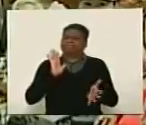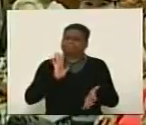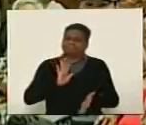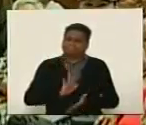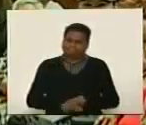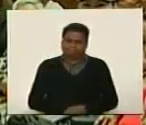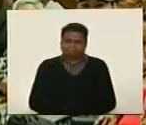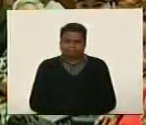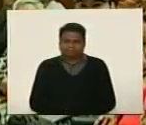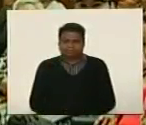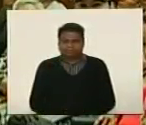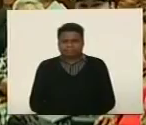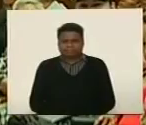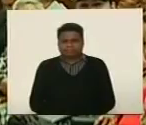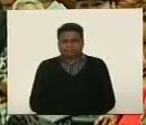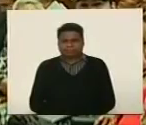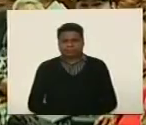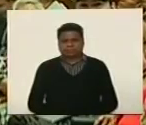Entonces,